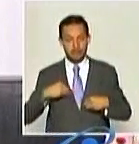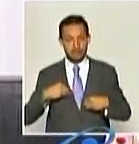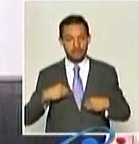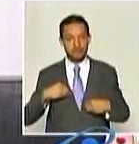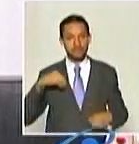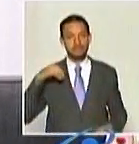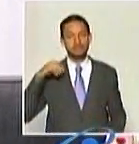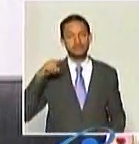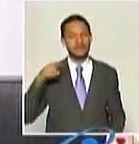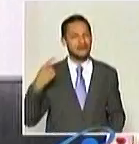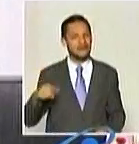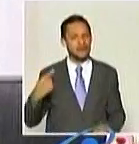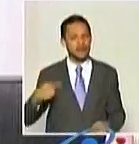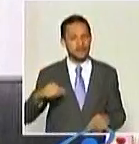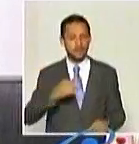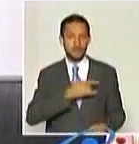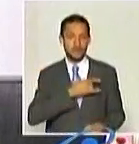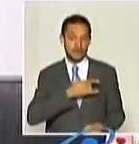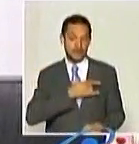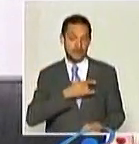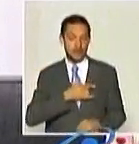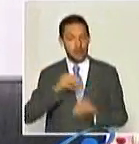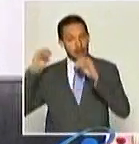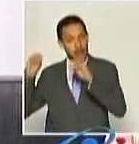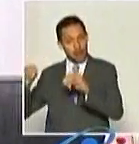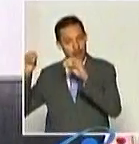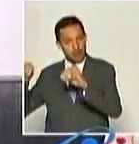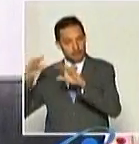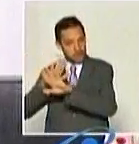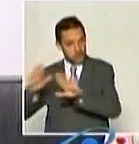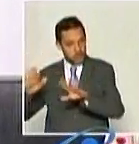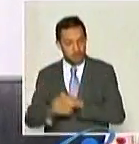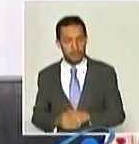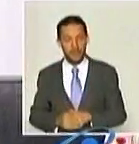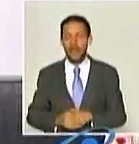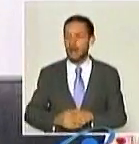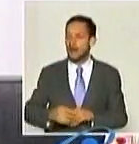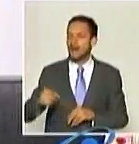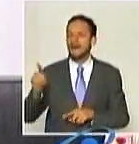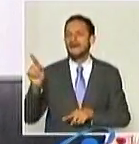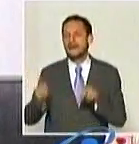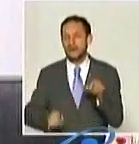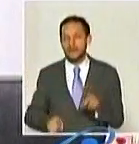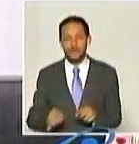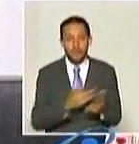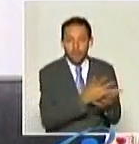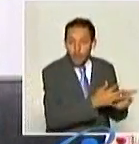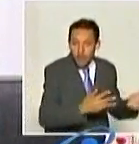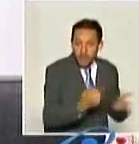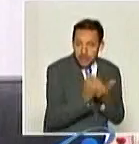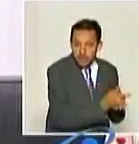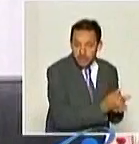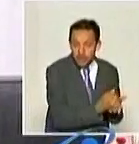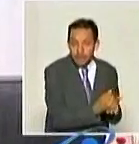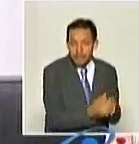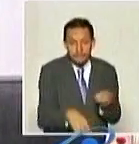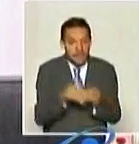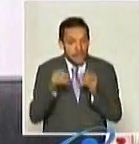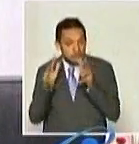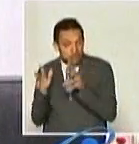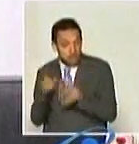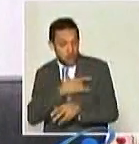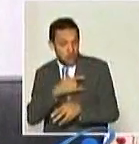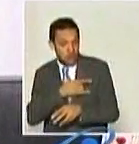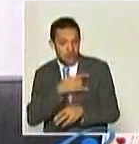alopática, la medicina universitaria, salva vidas. La medicina oriental, donde se tiene